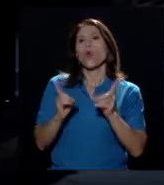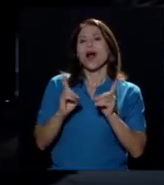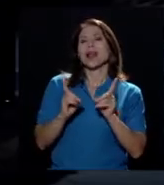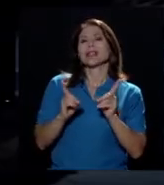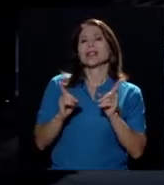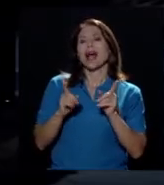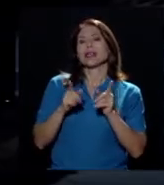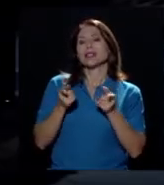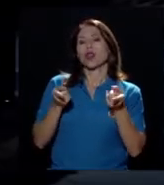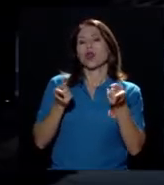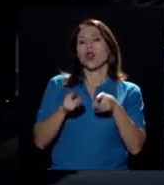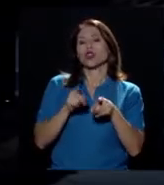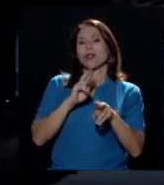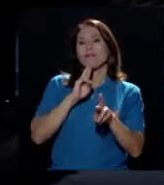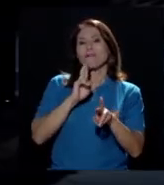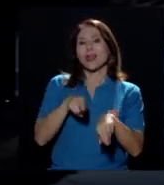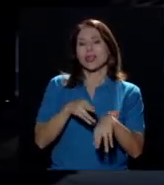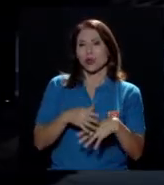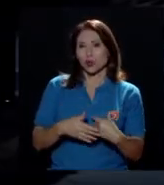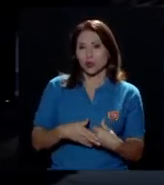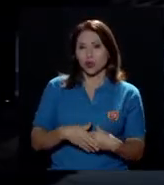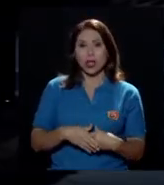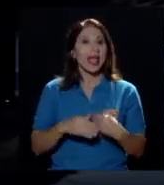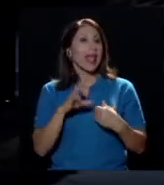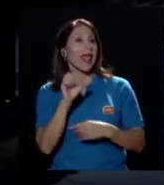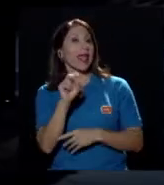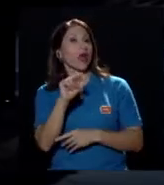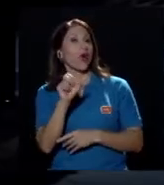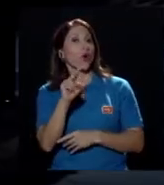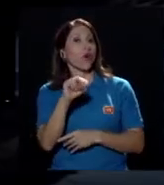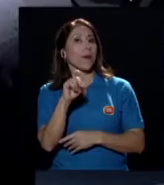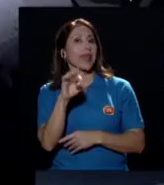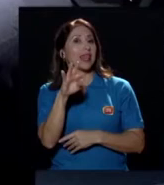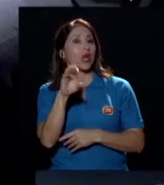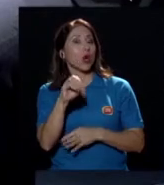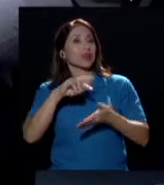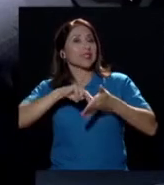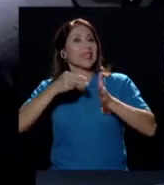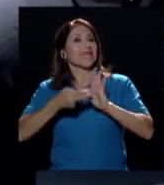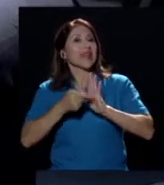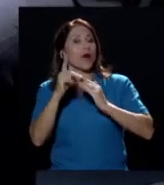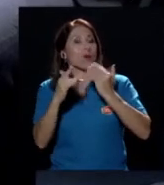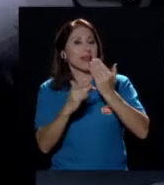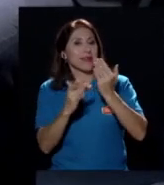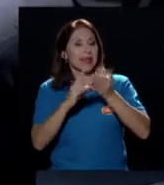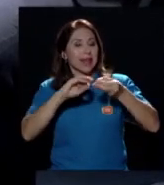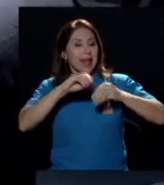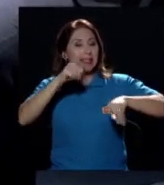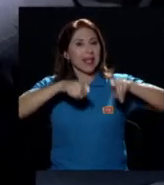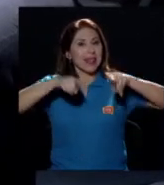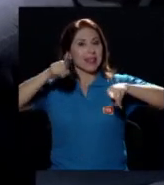Econométrico quiere decir una técnica estadística que usan los economistas para medir